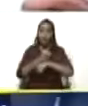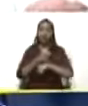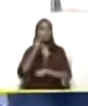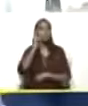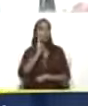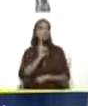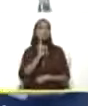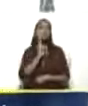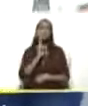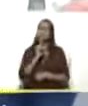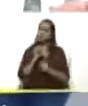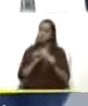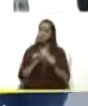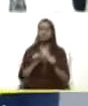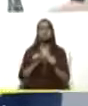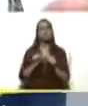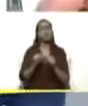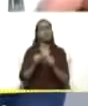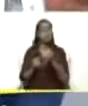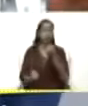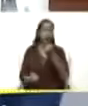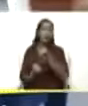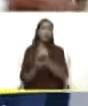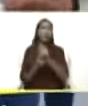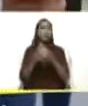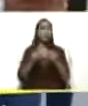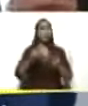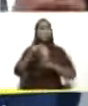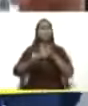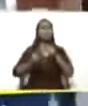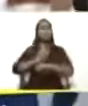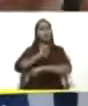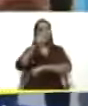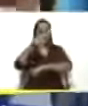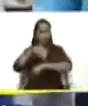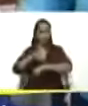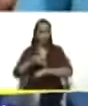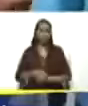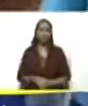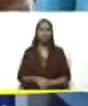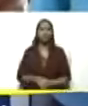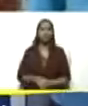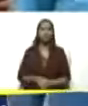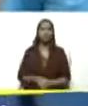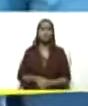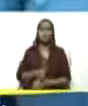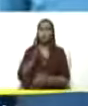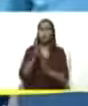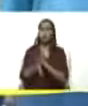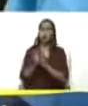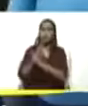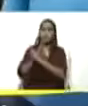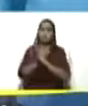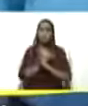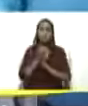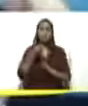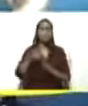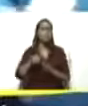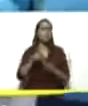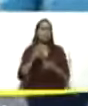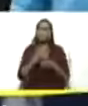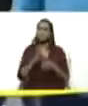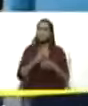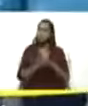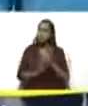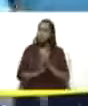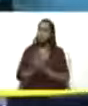la producción nacional para seguir desafiando pues el bloqueo criminal sin precedentes al que ha sido objeto la República Bolivariana de